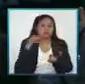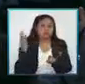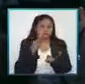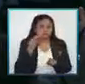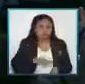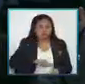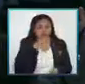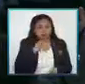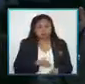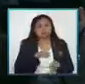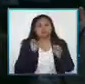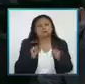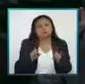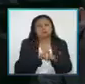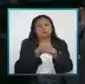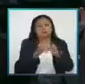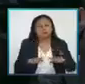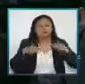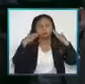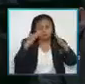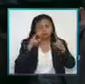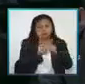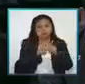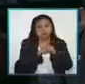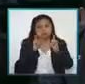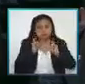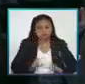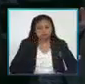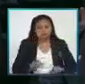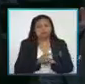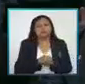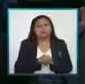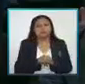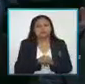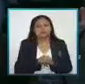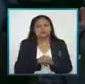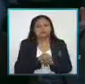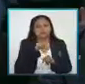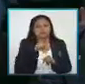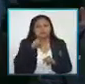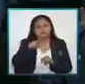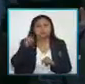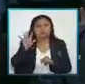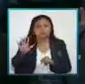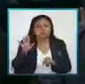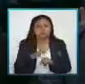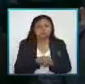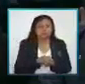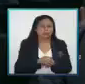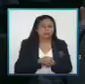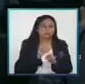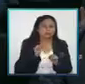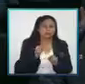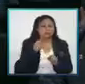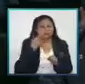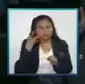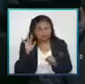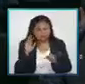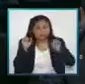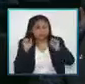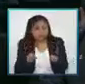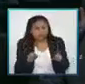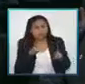calidad profesional, de alta calidad de ciudadanos. Son ellos. Y ojalá